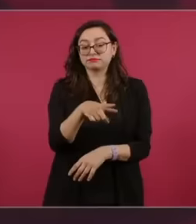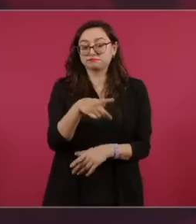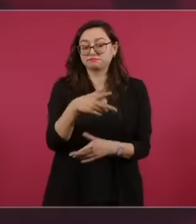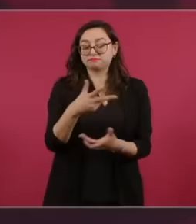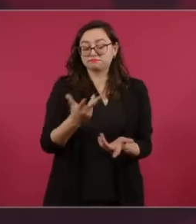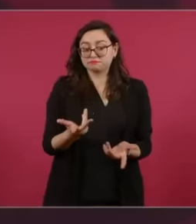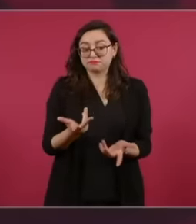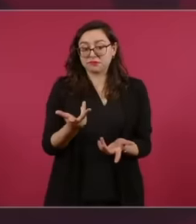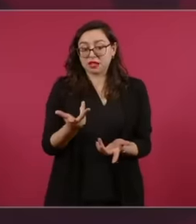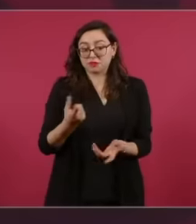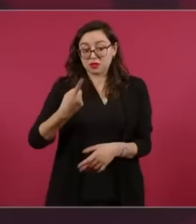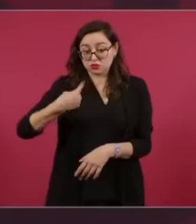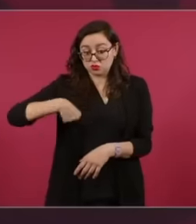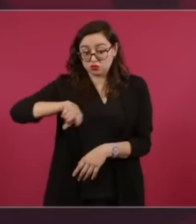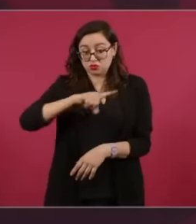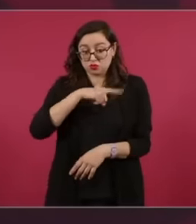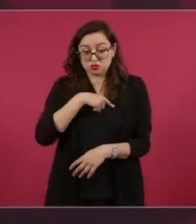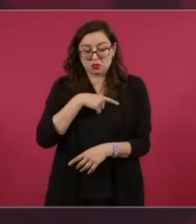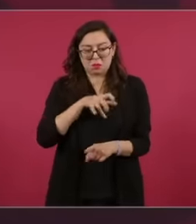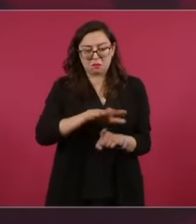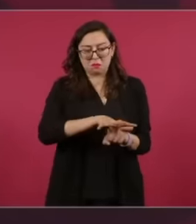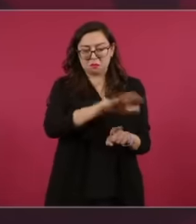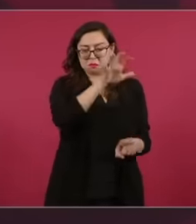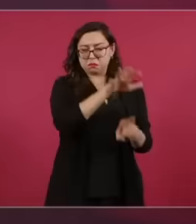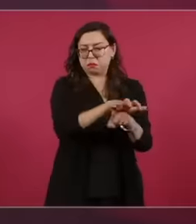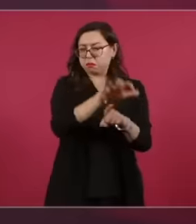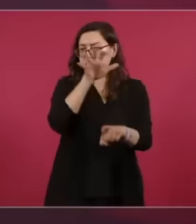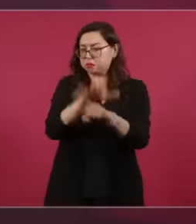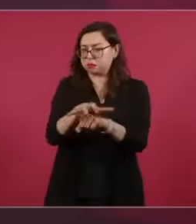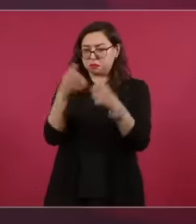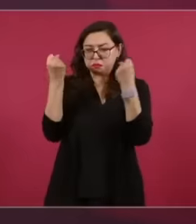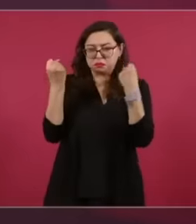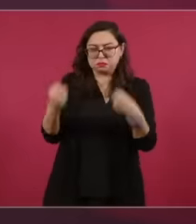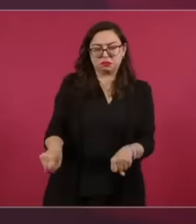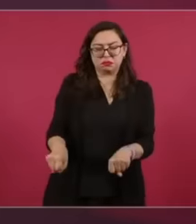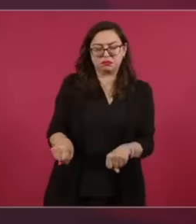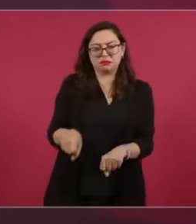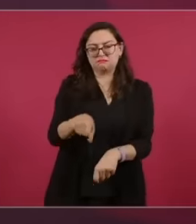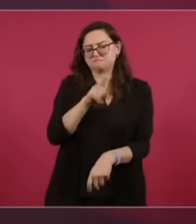reprime a nadie, no hay un gobierno autoritario,